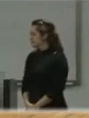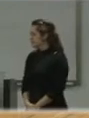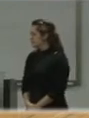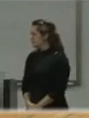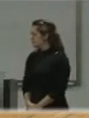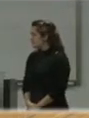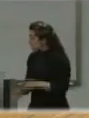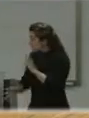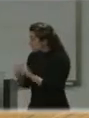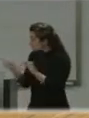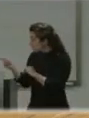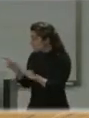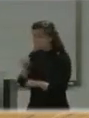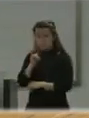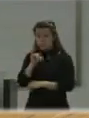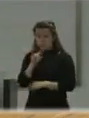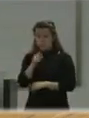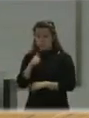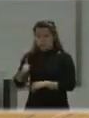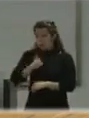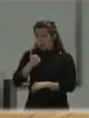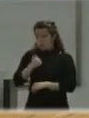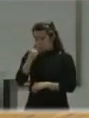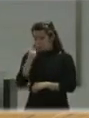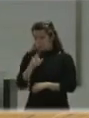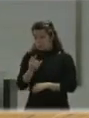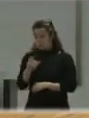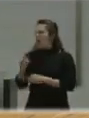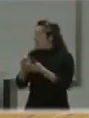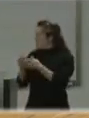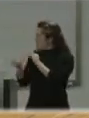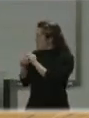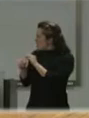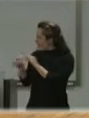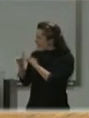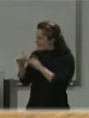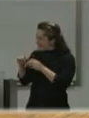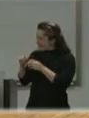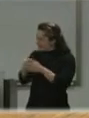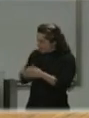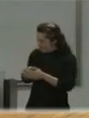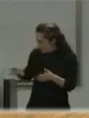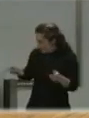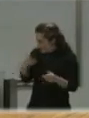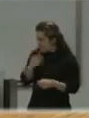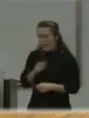tienes algo más que decir frente al tema del abuso claro Gabriel ya no sabía adelantado bueno